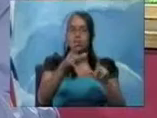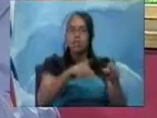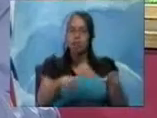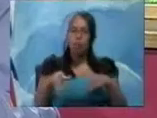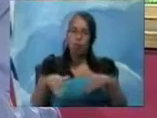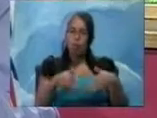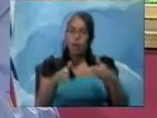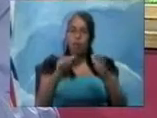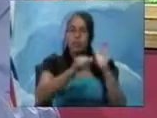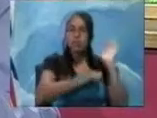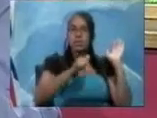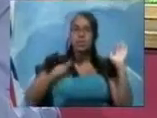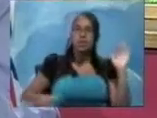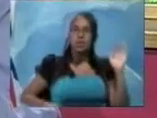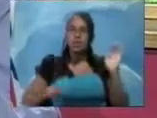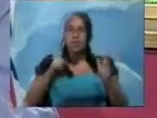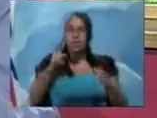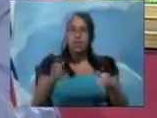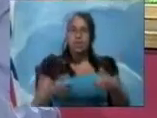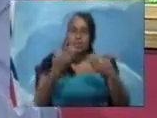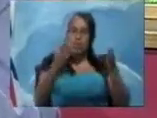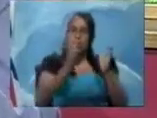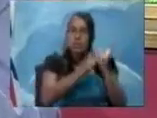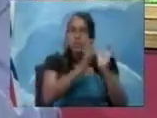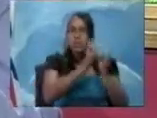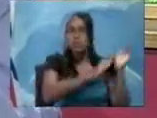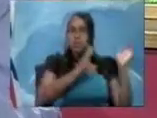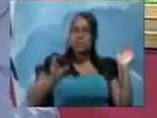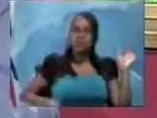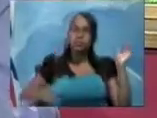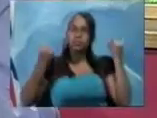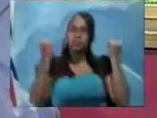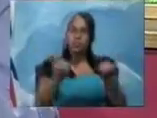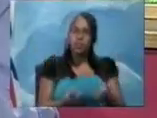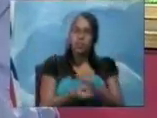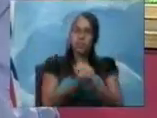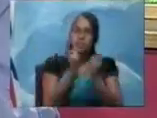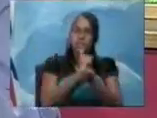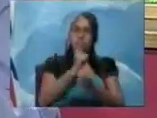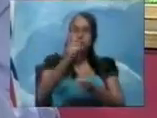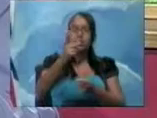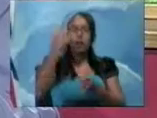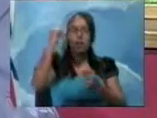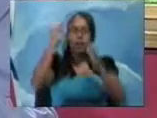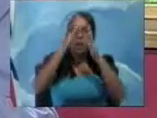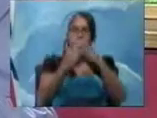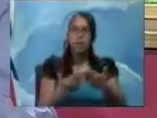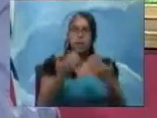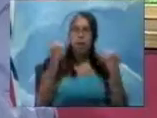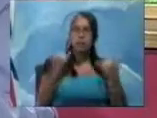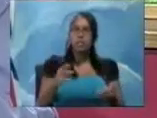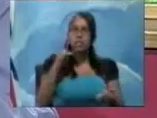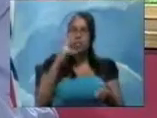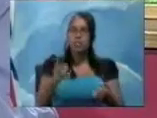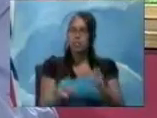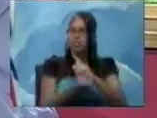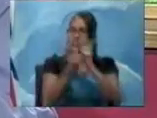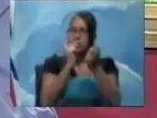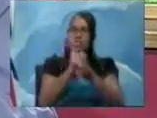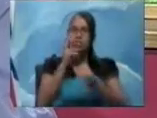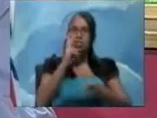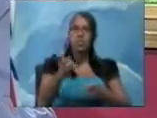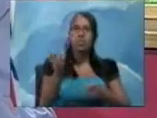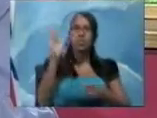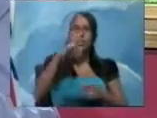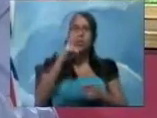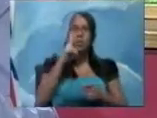del señor al evangelio se entregó a Cristo y ahora cambió la botella por una Biblia Ahora se ve regenerado eso es lo que ve y eso es lo